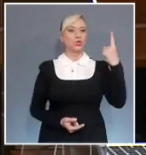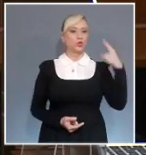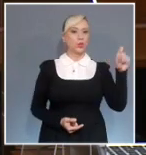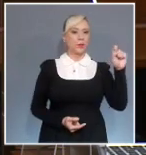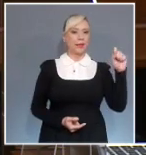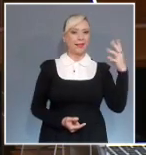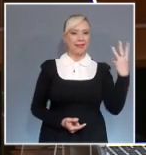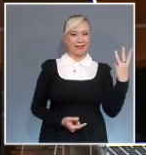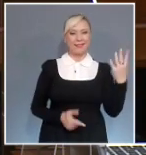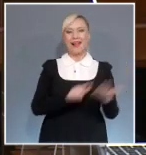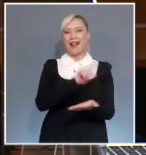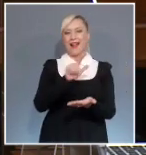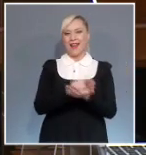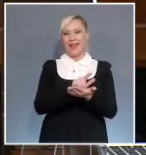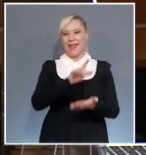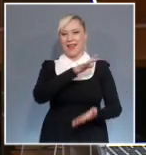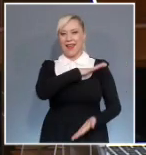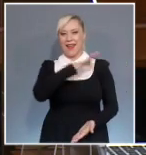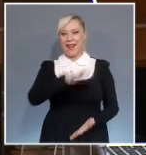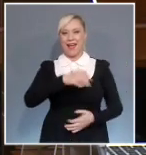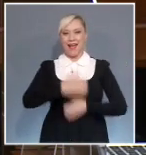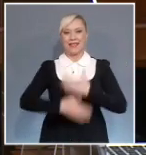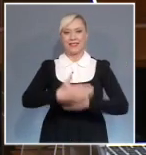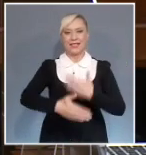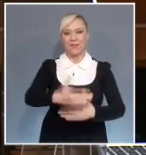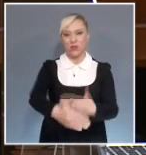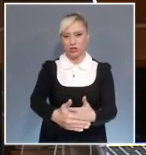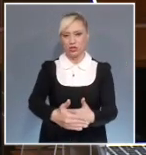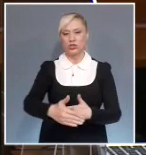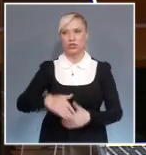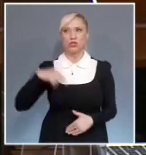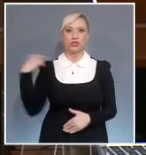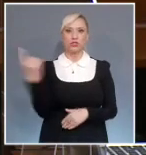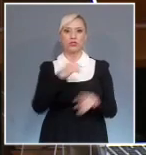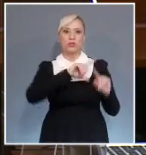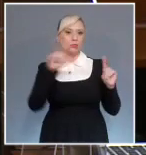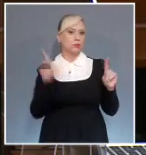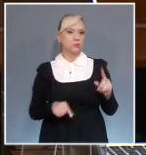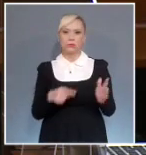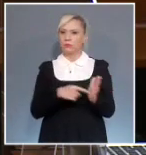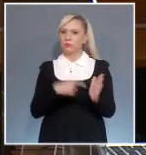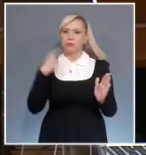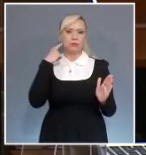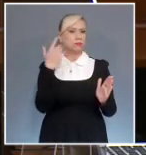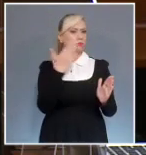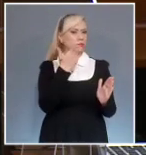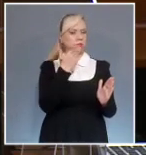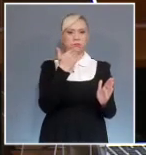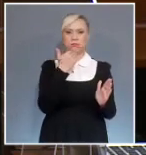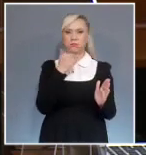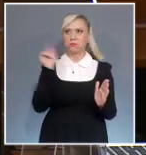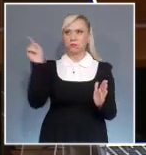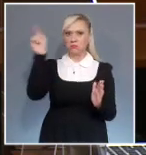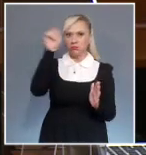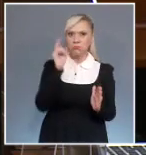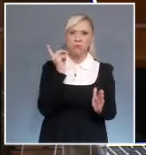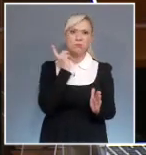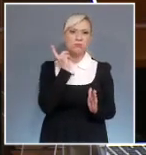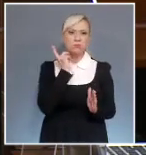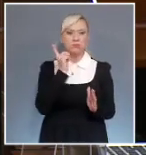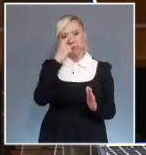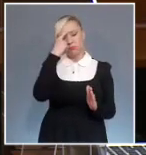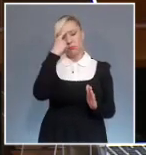delitos en materia de archivos en el ámbito federal, no establecen la obligación de las legislaturas locales de replicar los